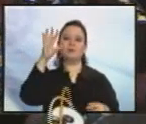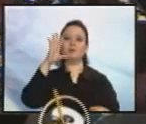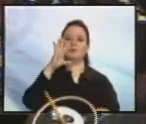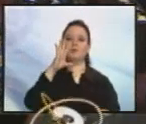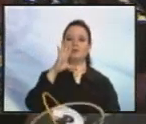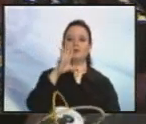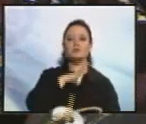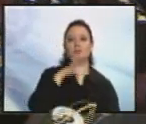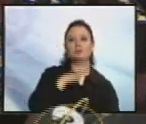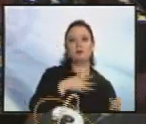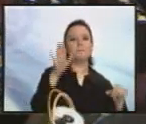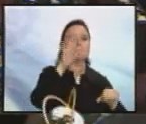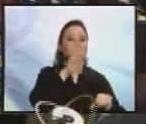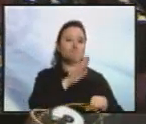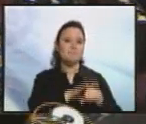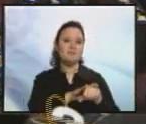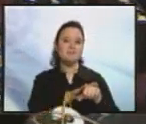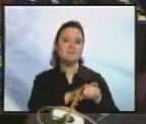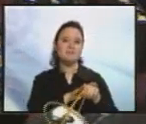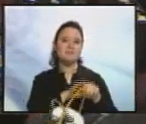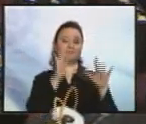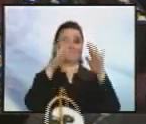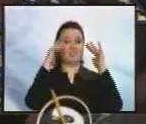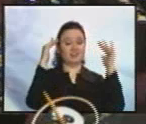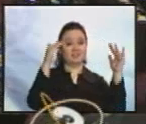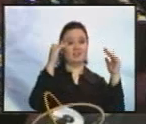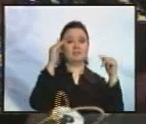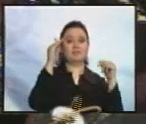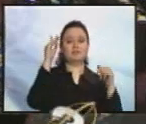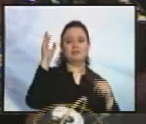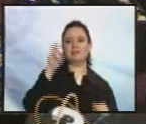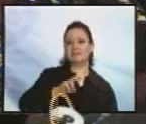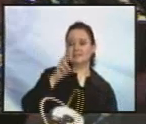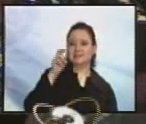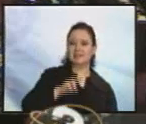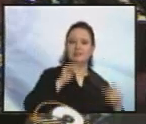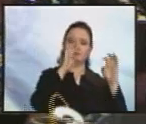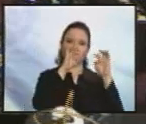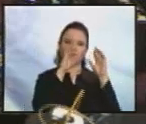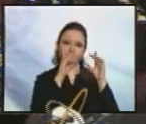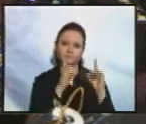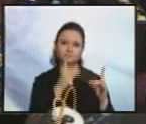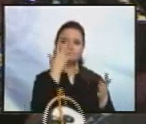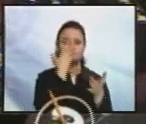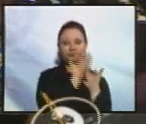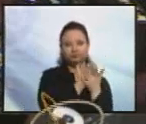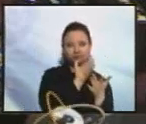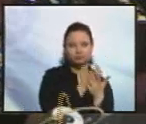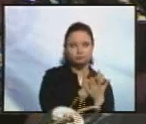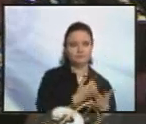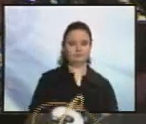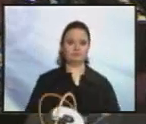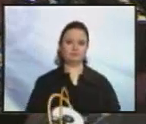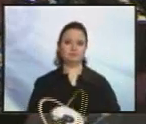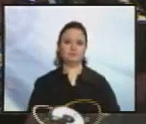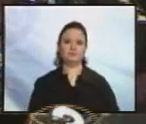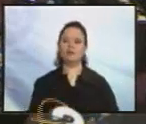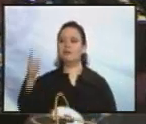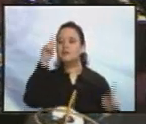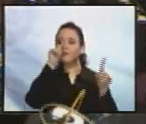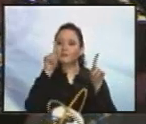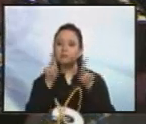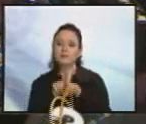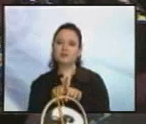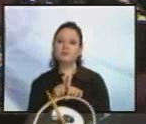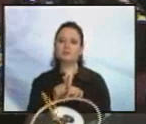los índices más graves de las carencias educativas y económicas.